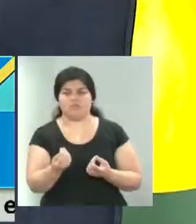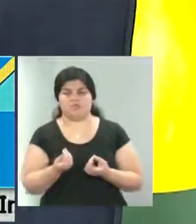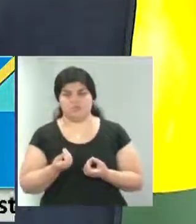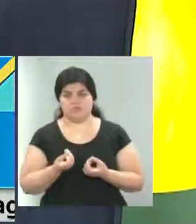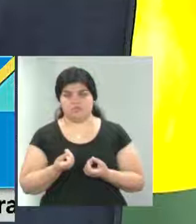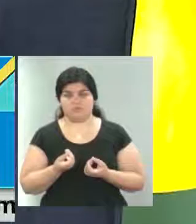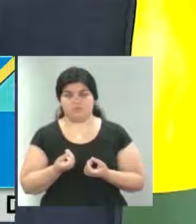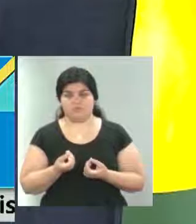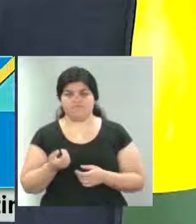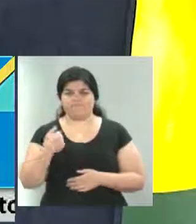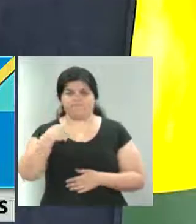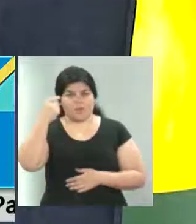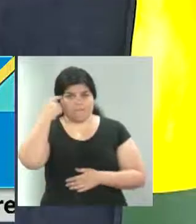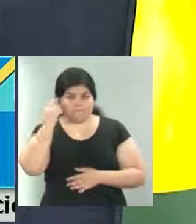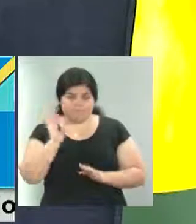que no, o sea,